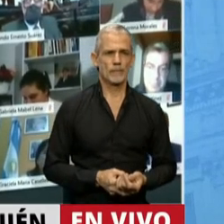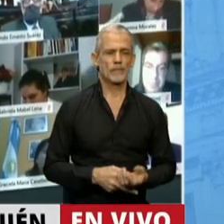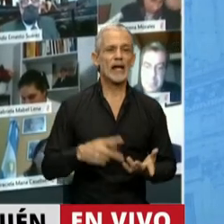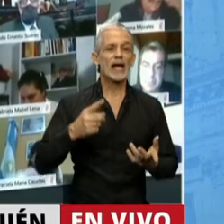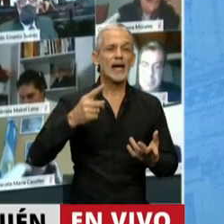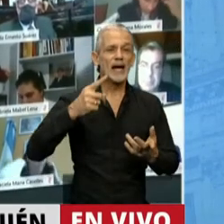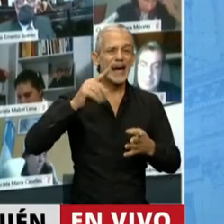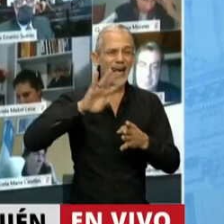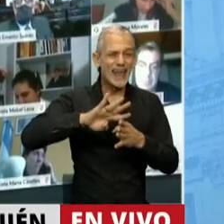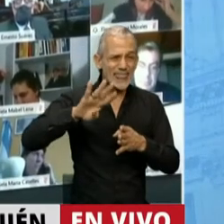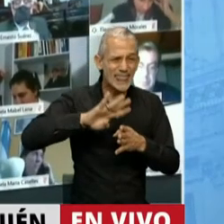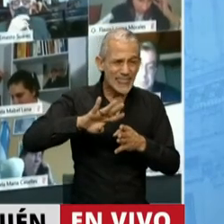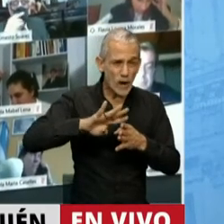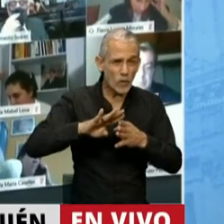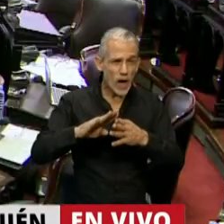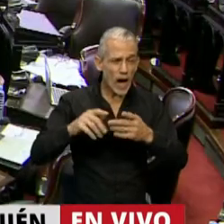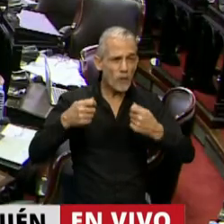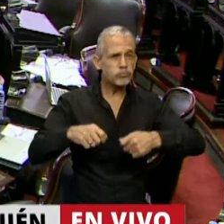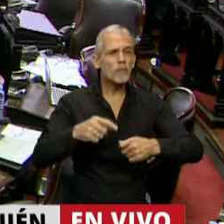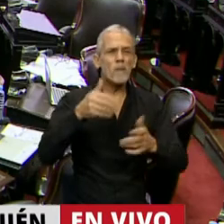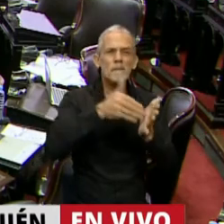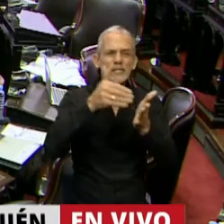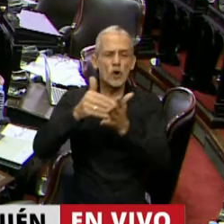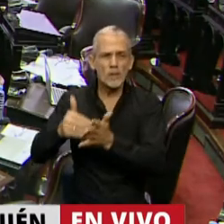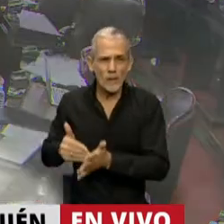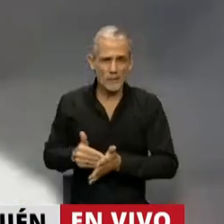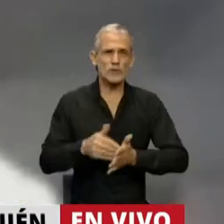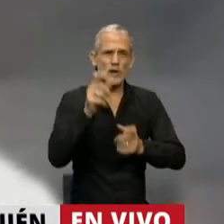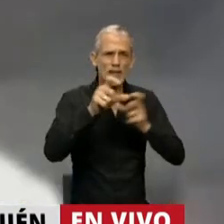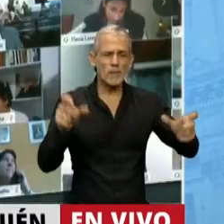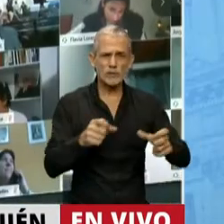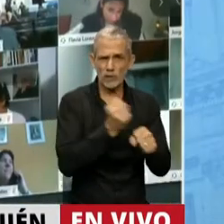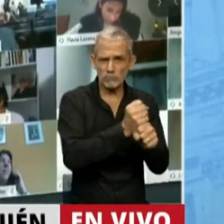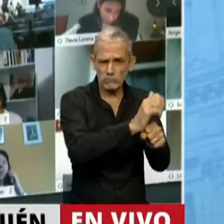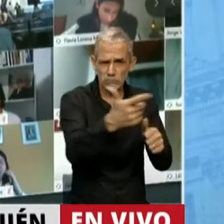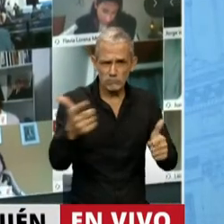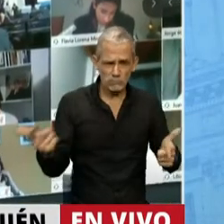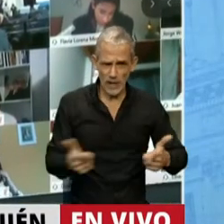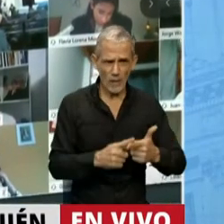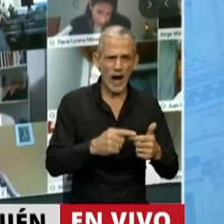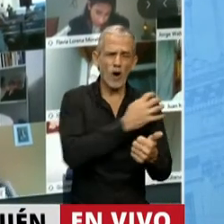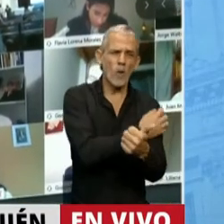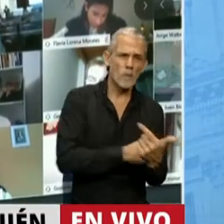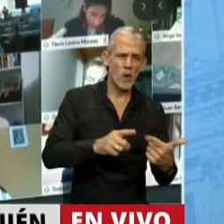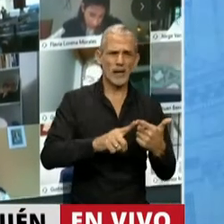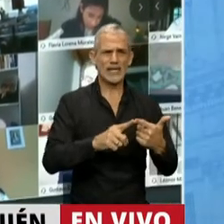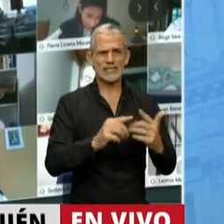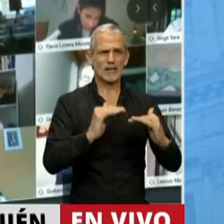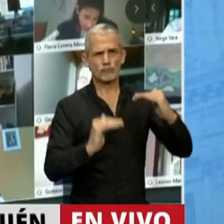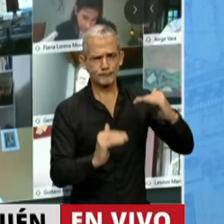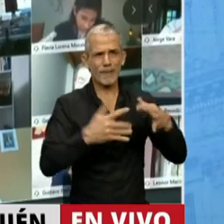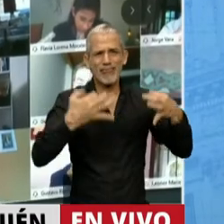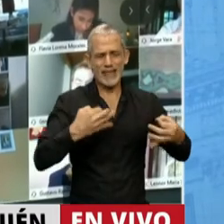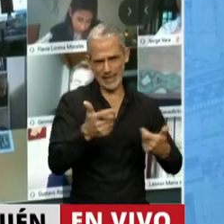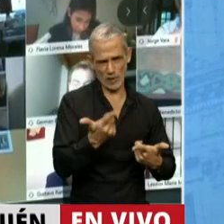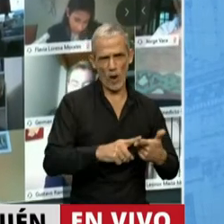Con millones de compatriotas que padecen la falta de trabajo, la pobreza y la indignidad,